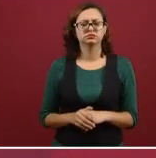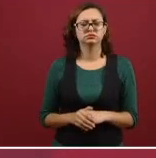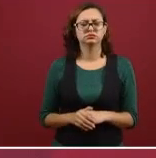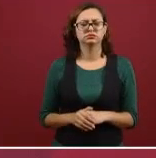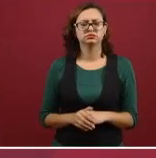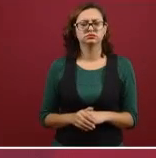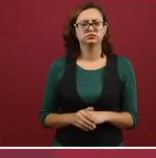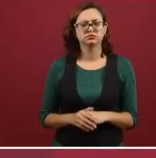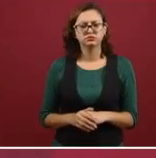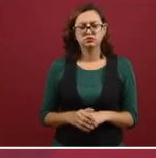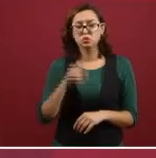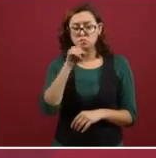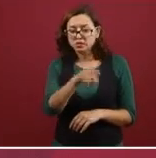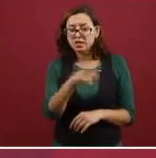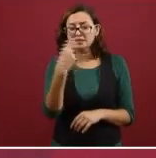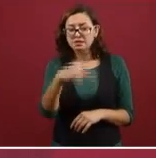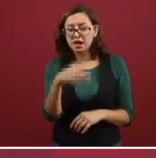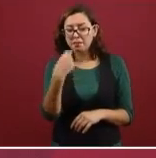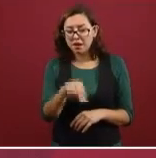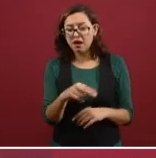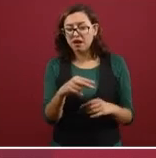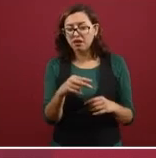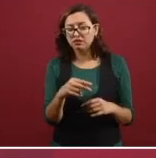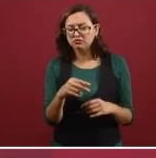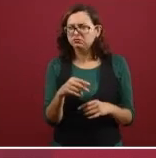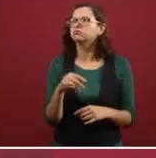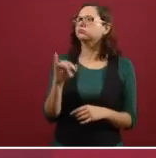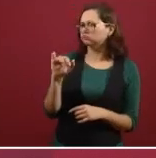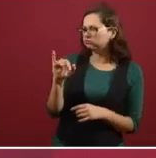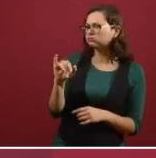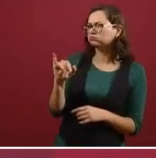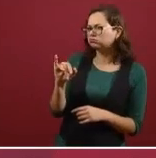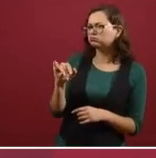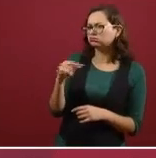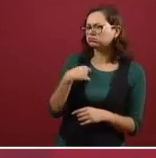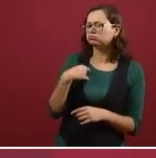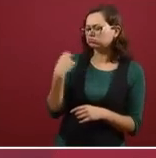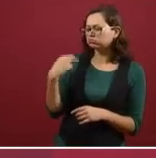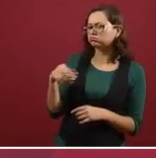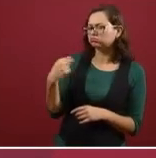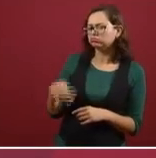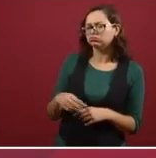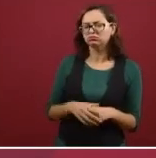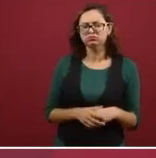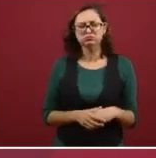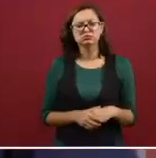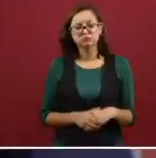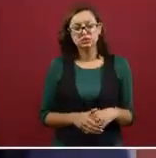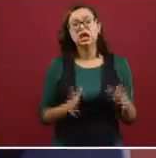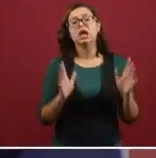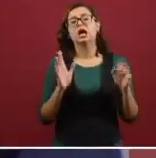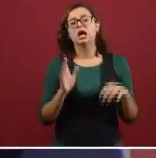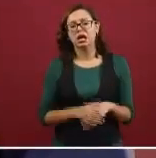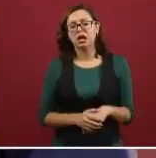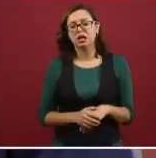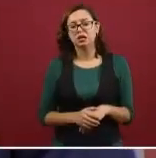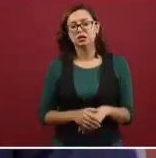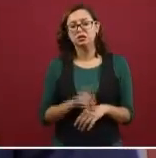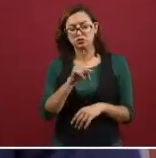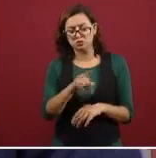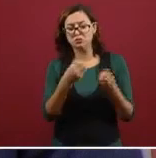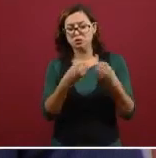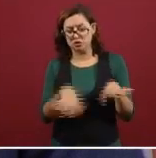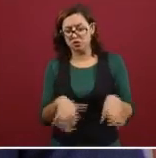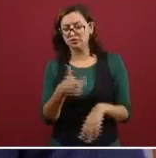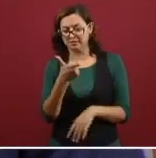y le dice, ¿usted es fulano de tal? Sí, yo soy. Ah, ¿y perdió su